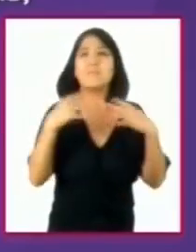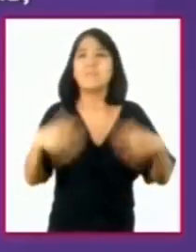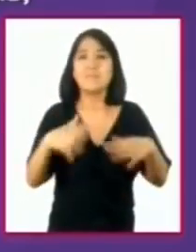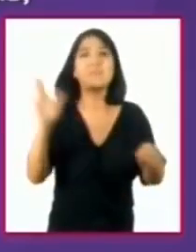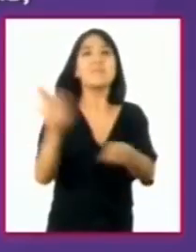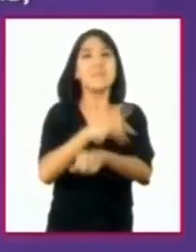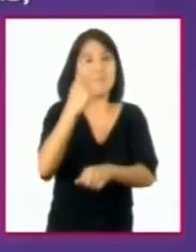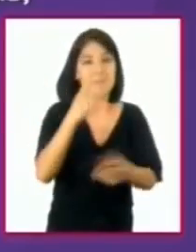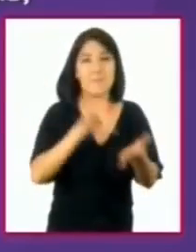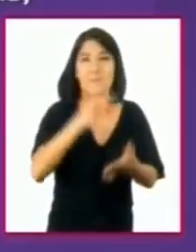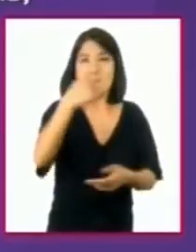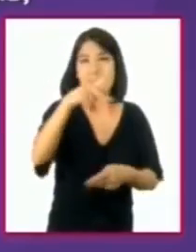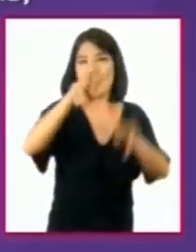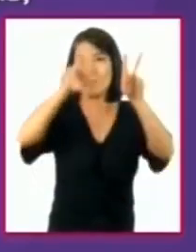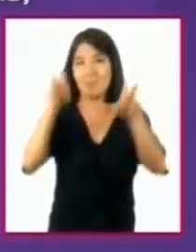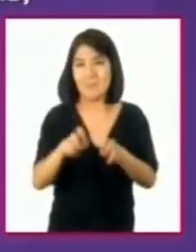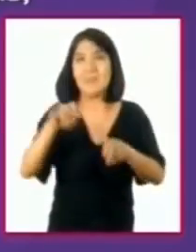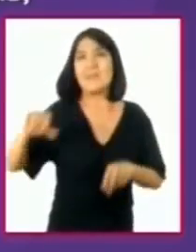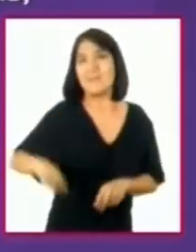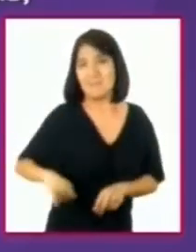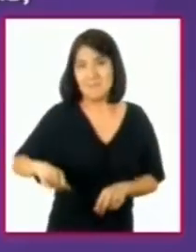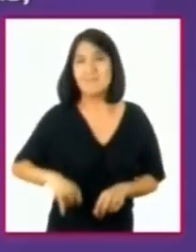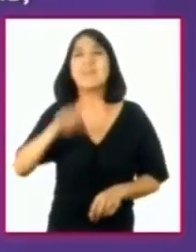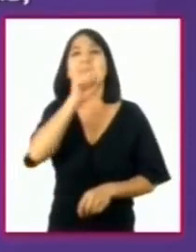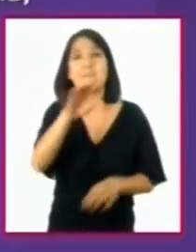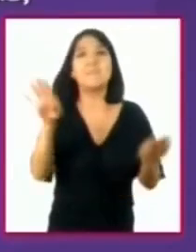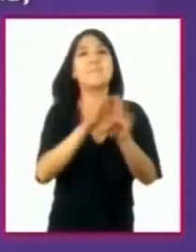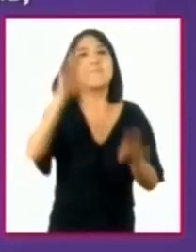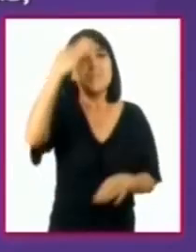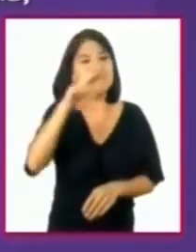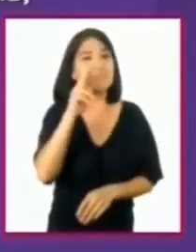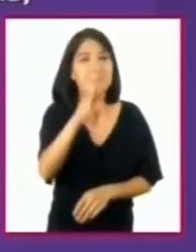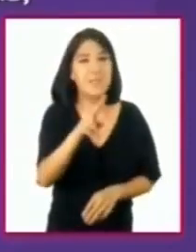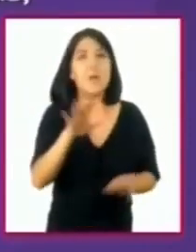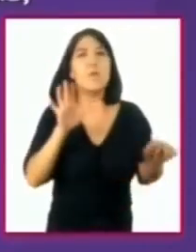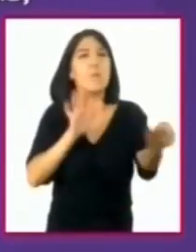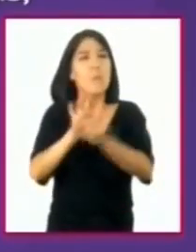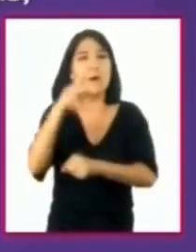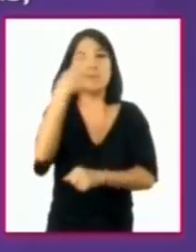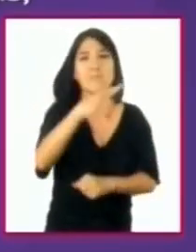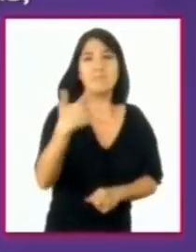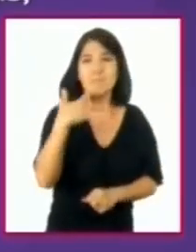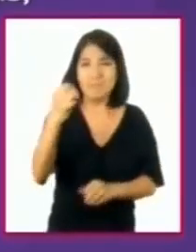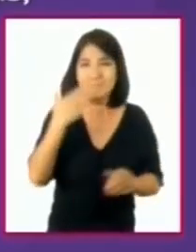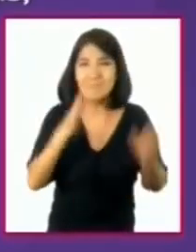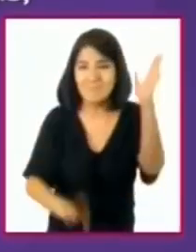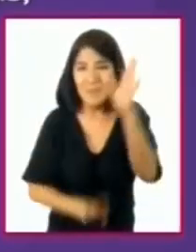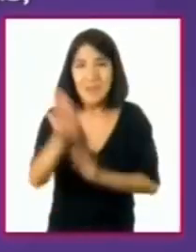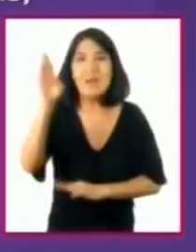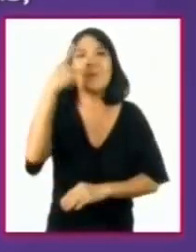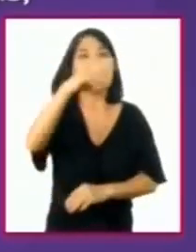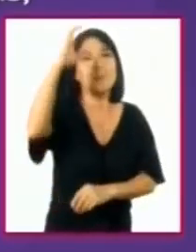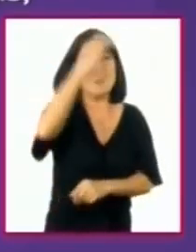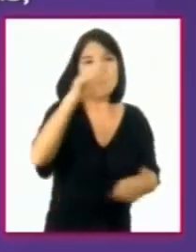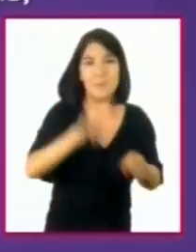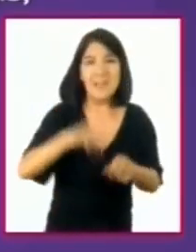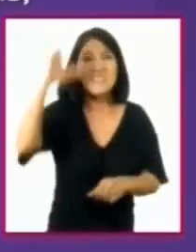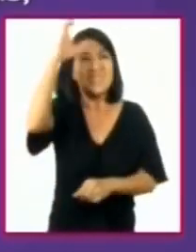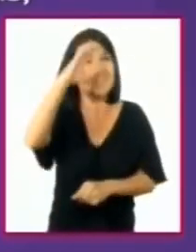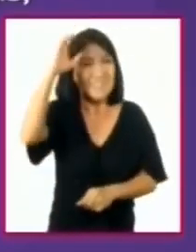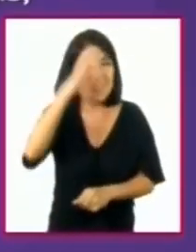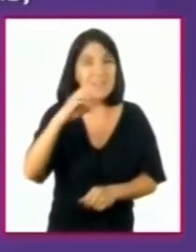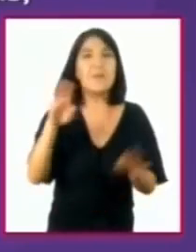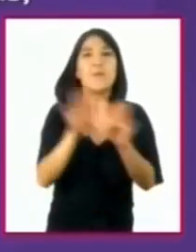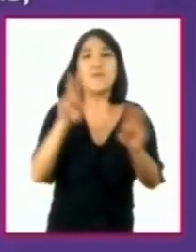múltiples contenidos temáticos, podemos saber directamente acerca de sus logros y avances culturales y científicos,